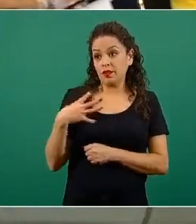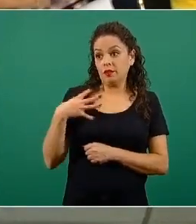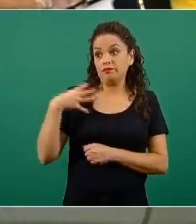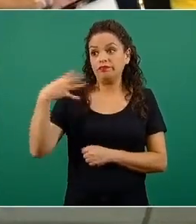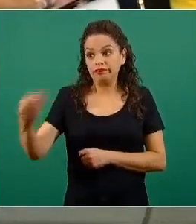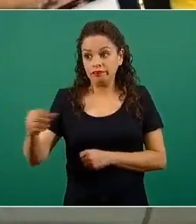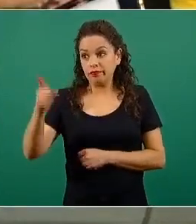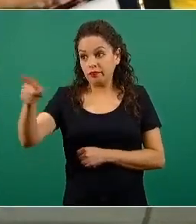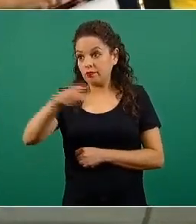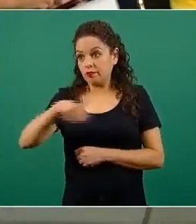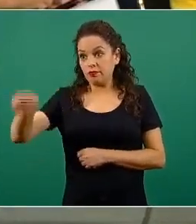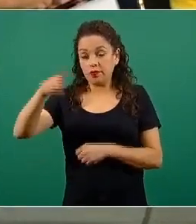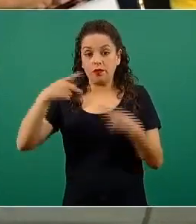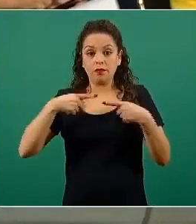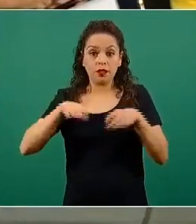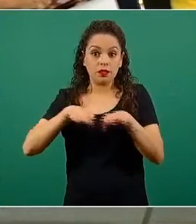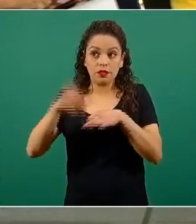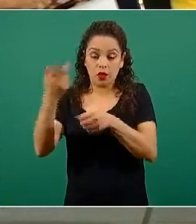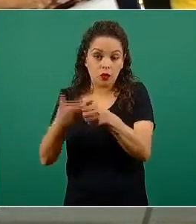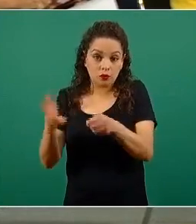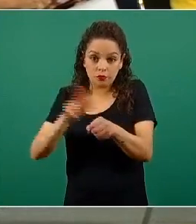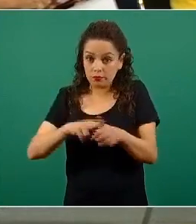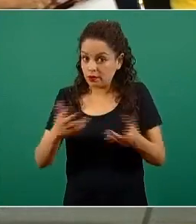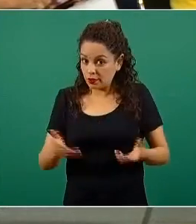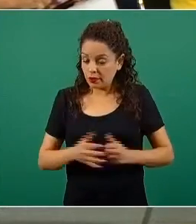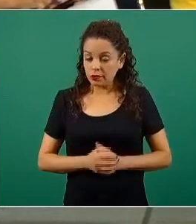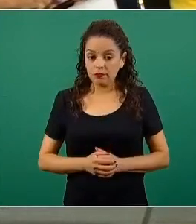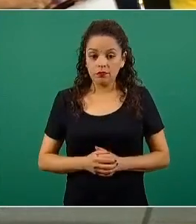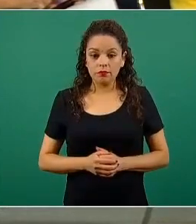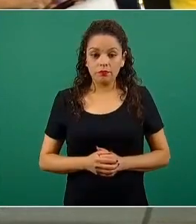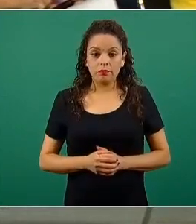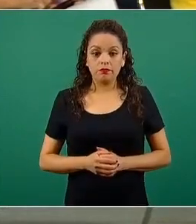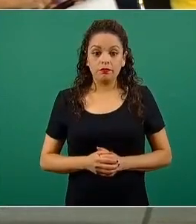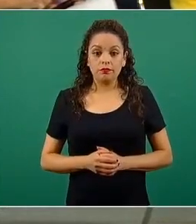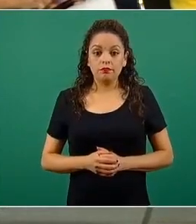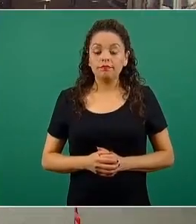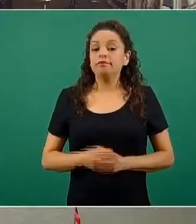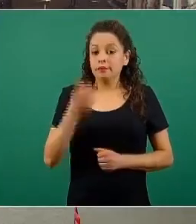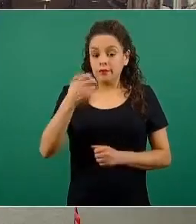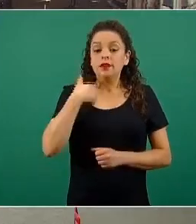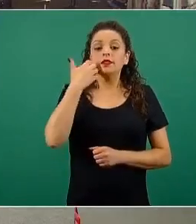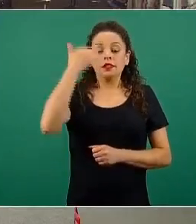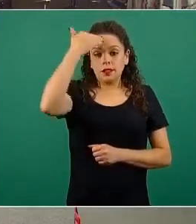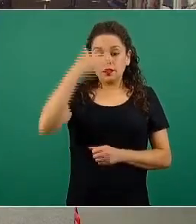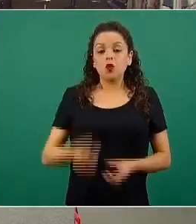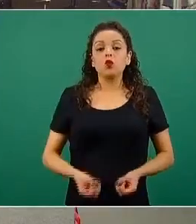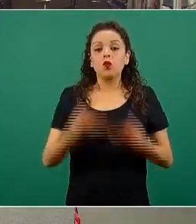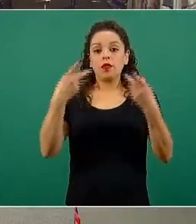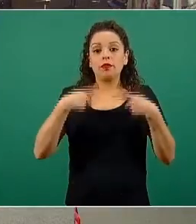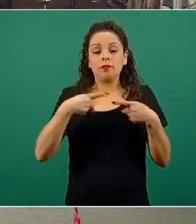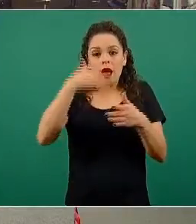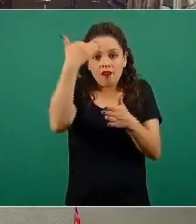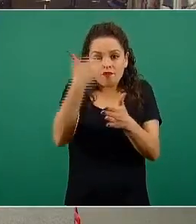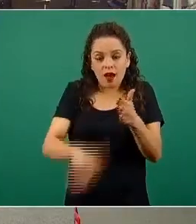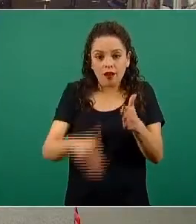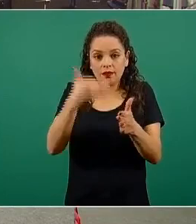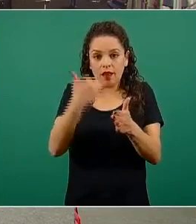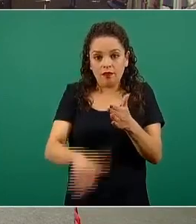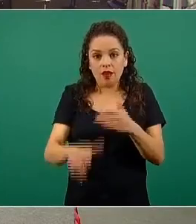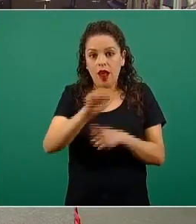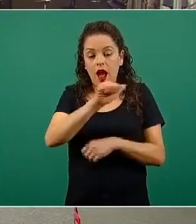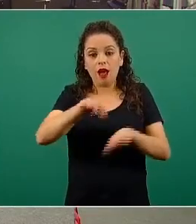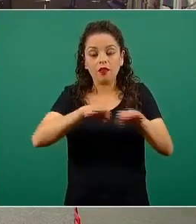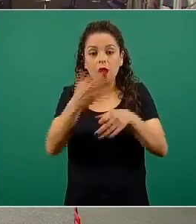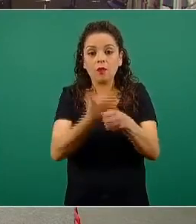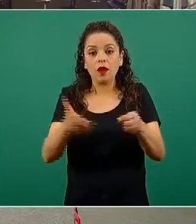ese otro personal sanitario que esté expuesto. Entonces, saber si estos números de cuánto personal sanitario falta por recibir